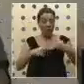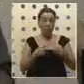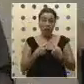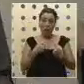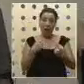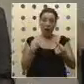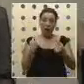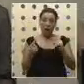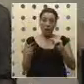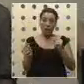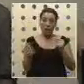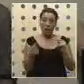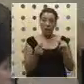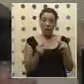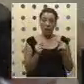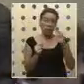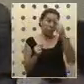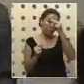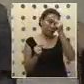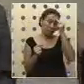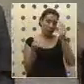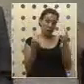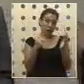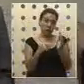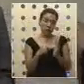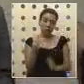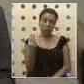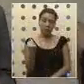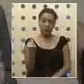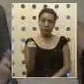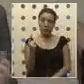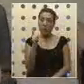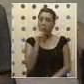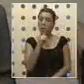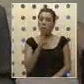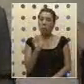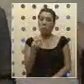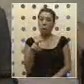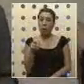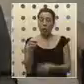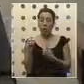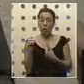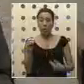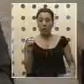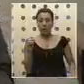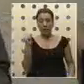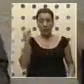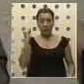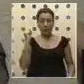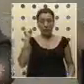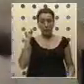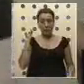de una larga discusión, de marzo del 2013, el último bono del presidente Piñera